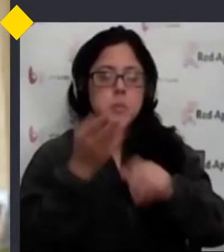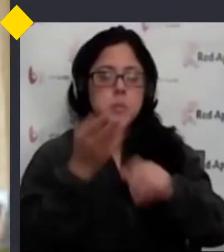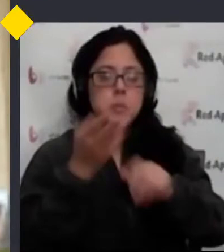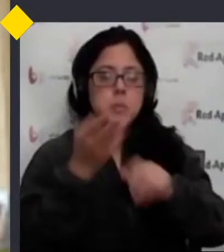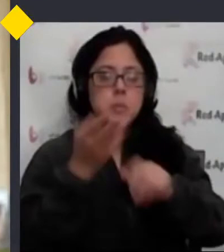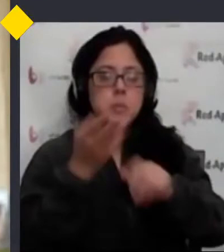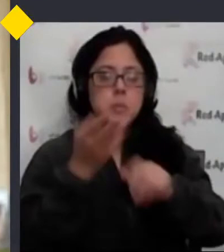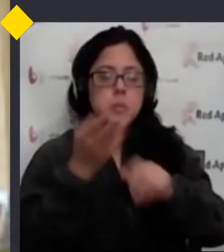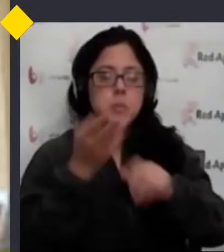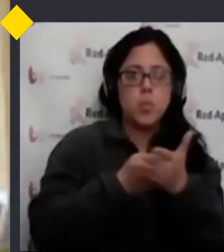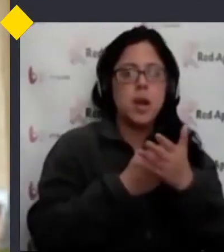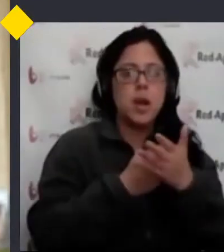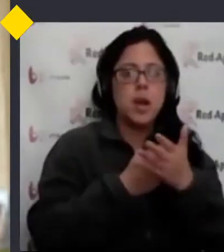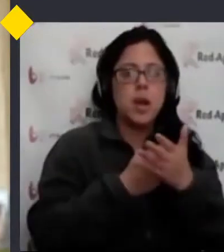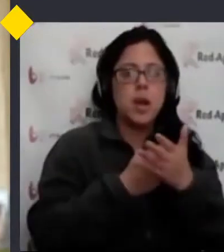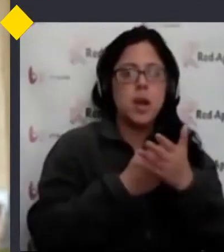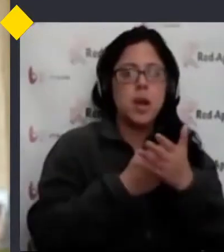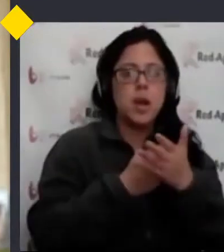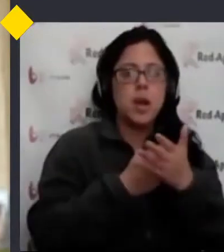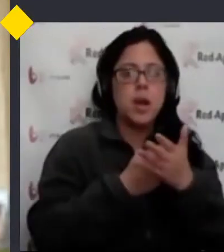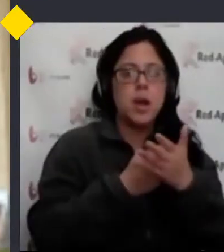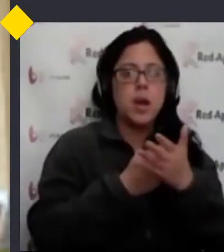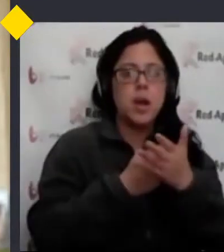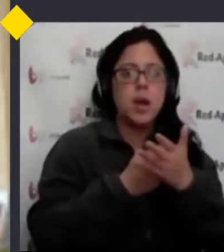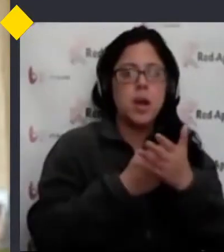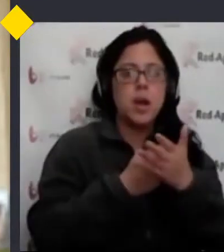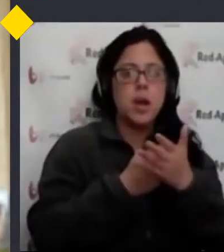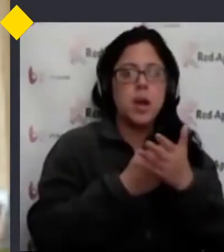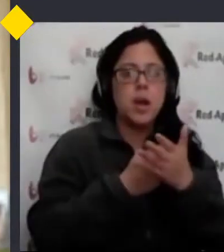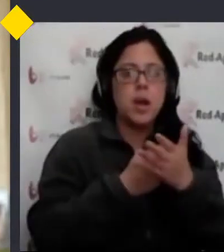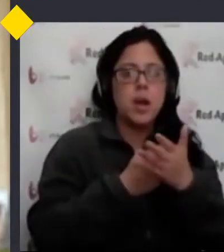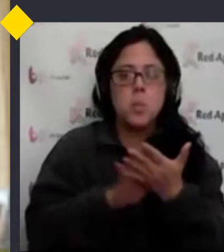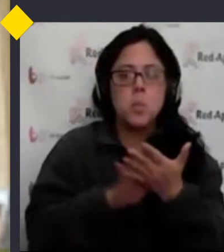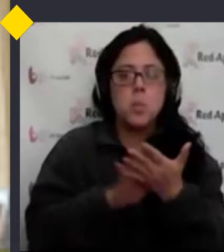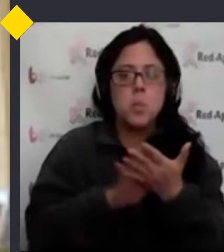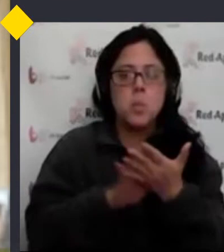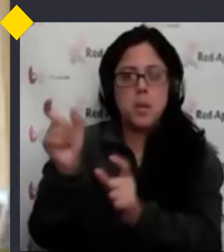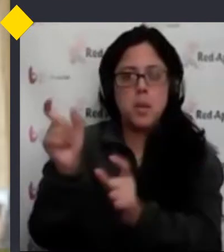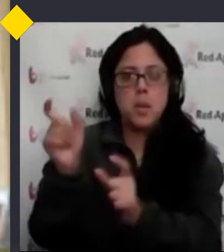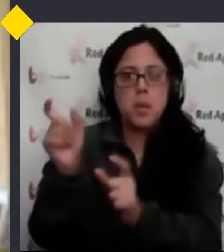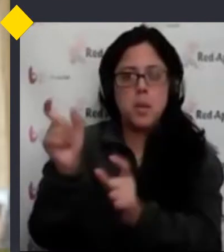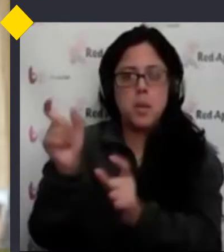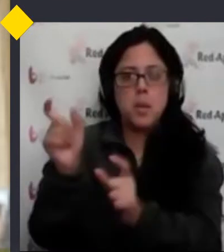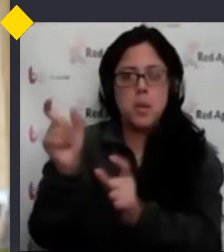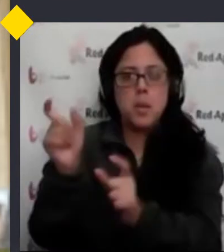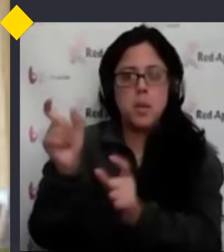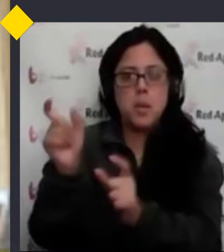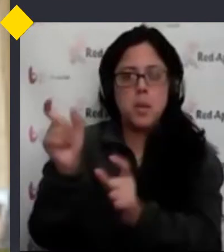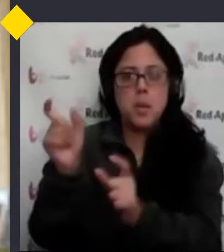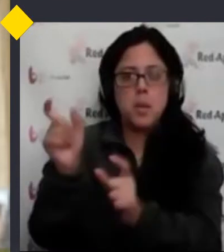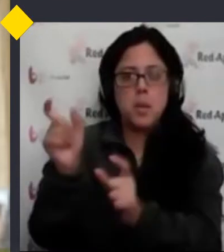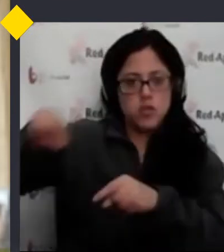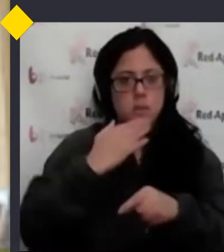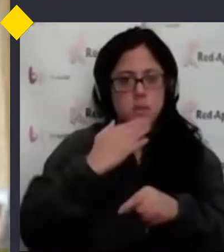e-commerce, estamos desarrollando nuevas capacidades, por ejemplo, en nuestros colaboradores de tienda, donde ellos también se están incorporando al mundo del